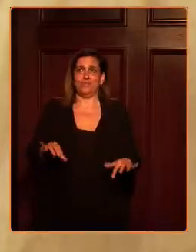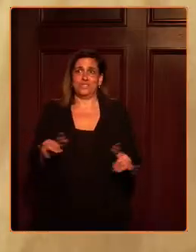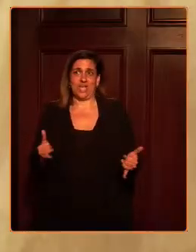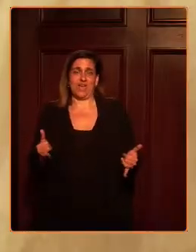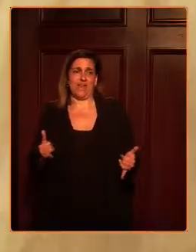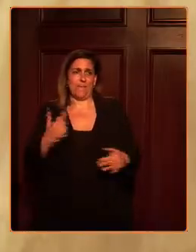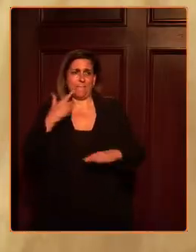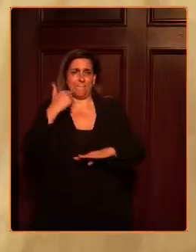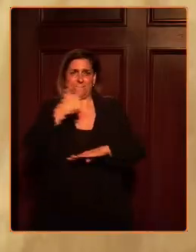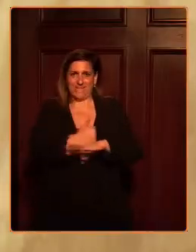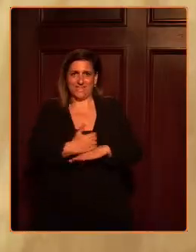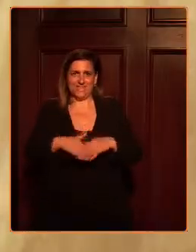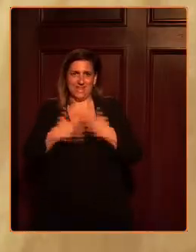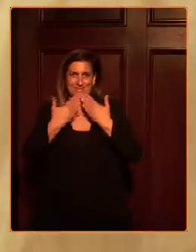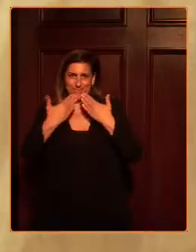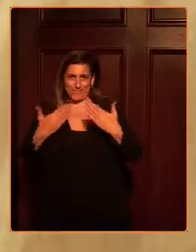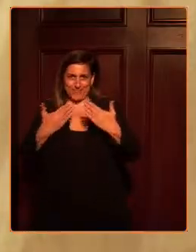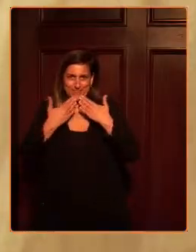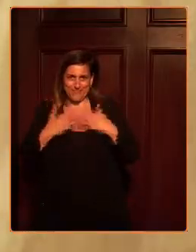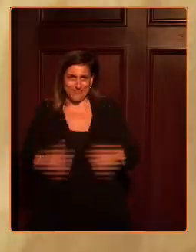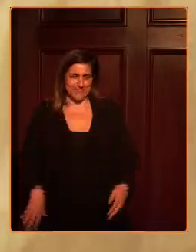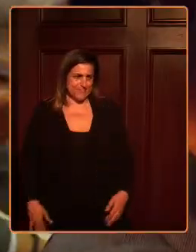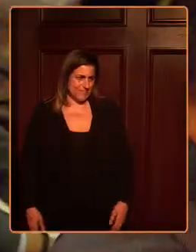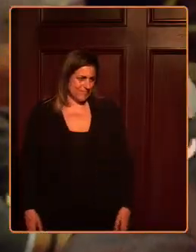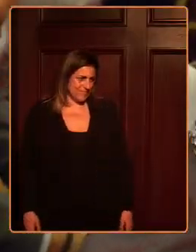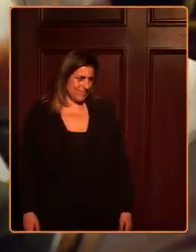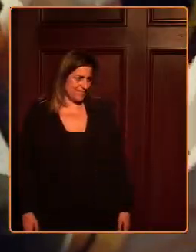presencial o en streaming. Muchas gracias.